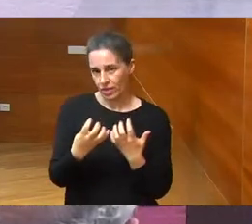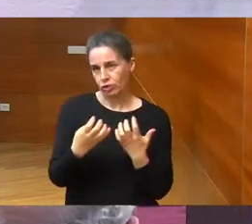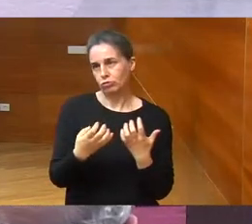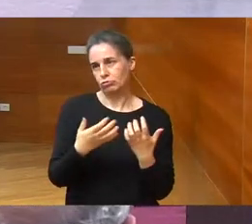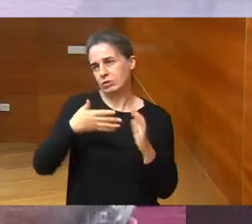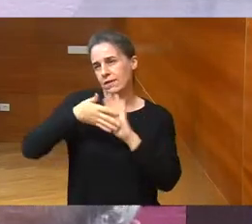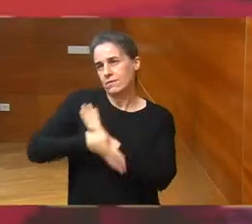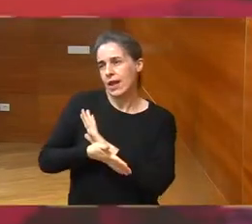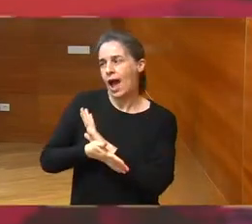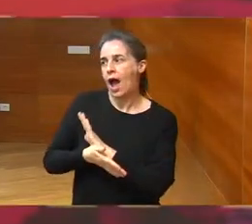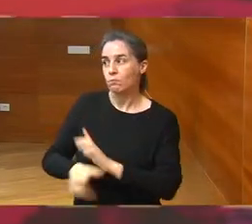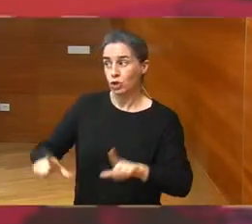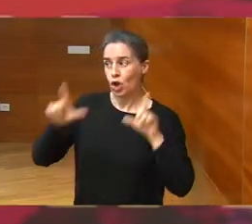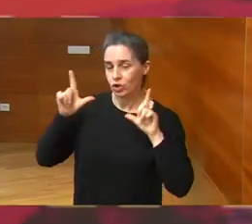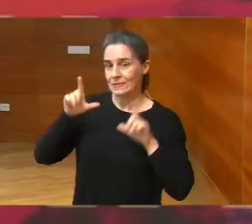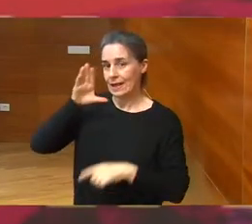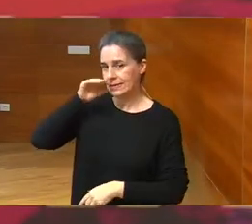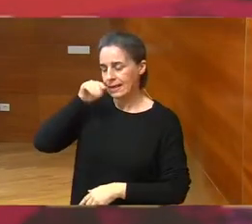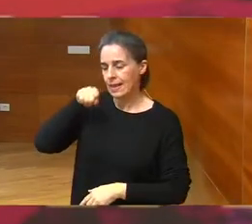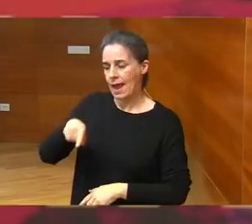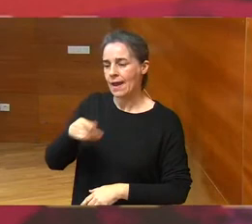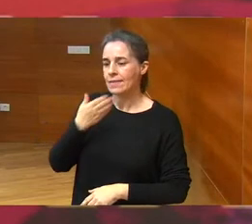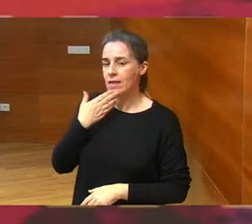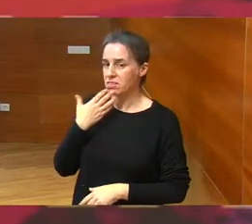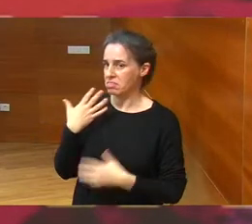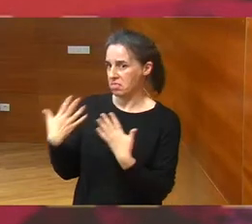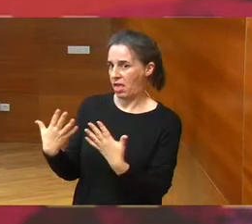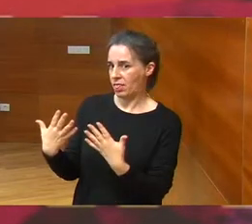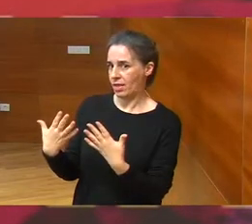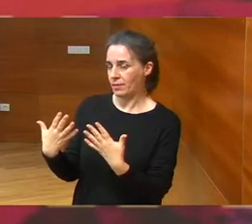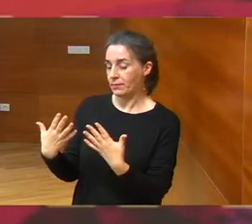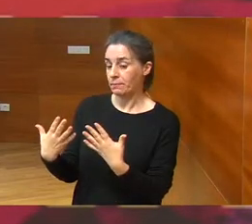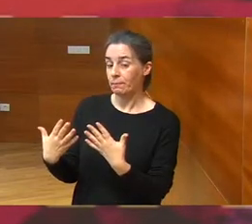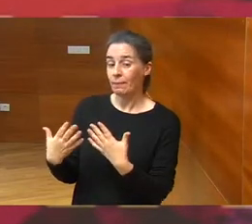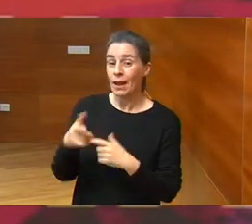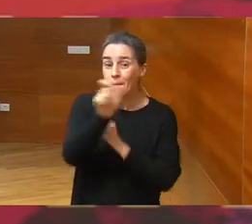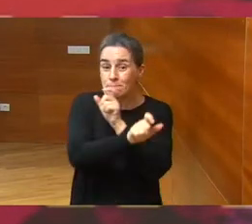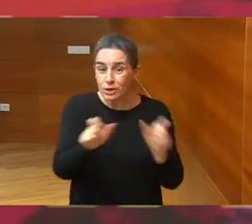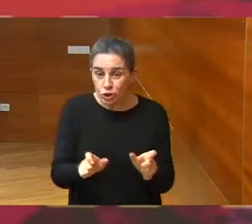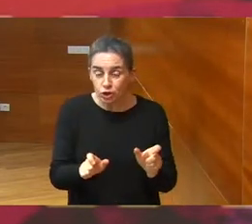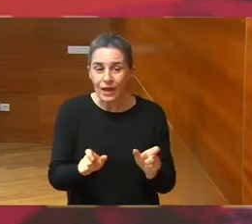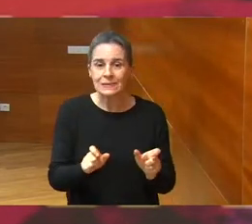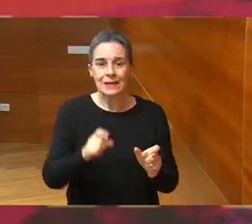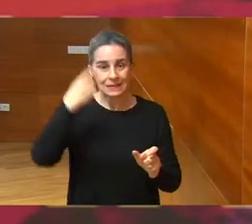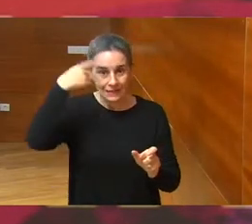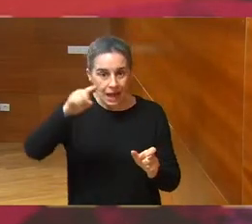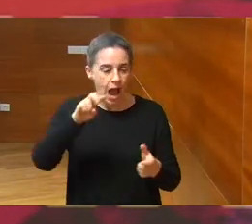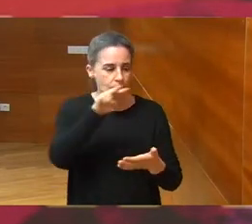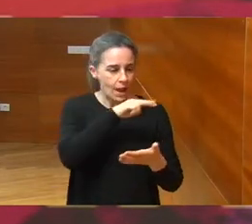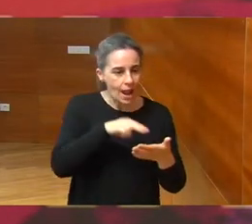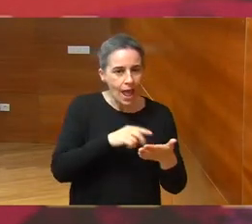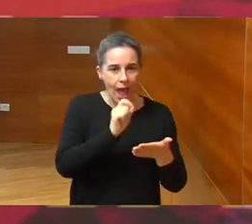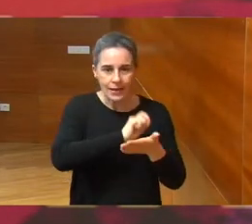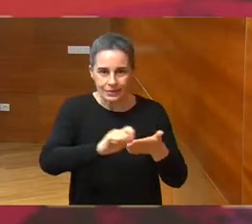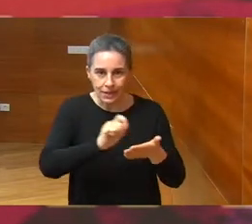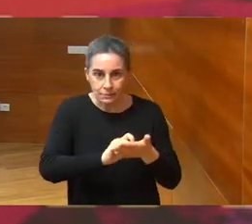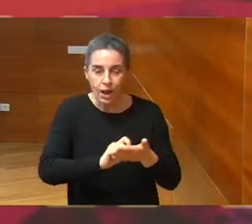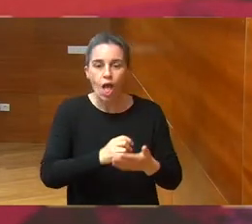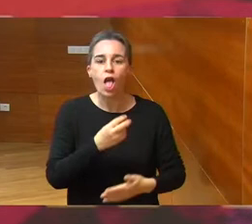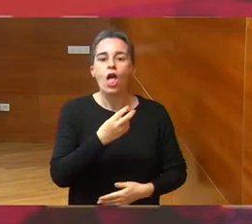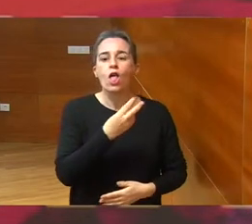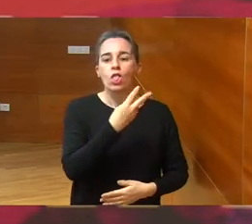de zanos atarse de alfabetizados de la provincia era de 82.475 hombres